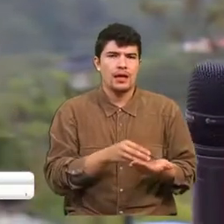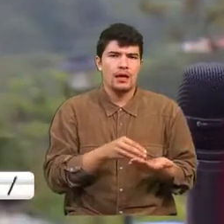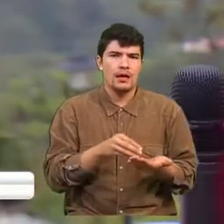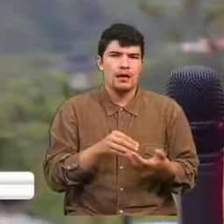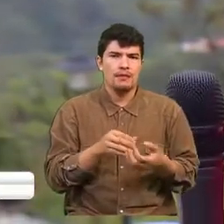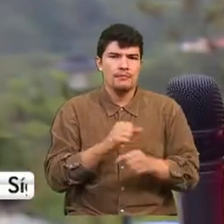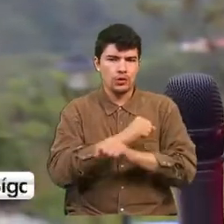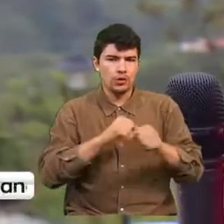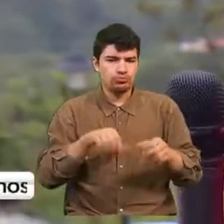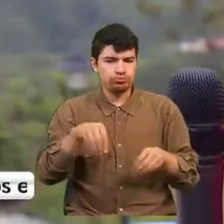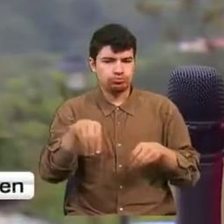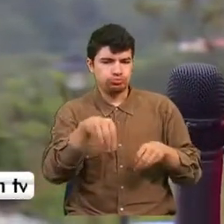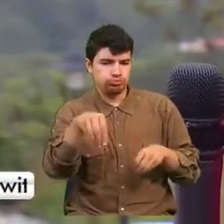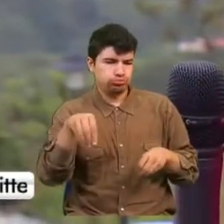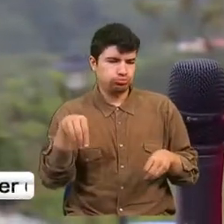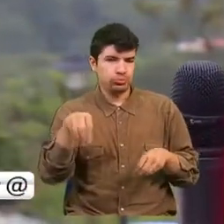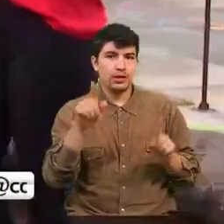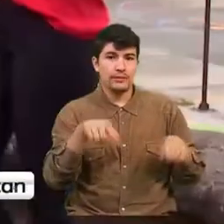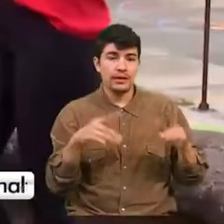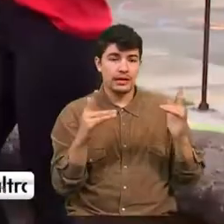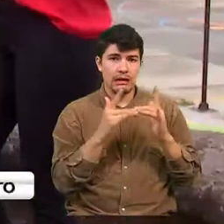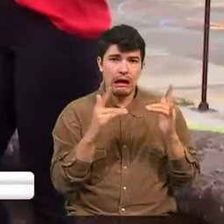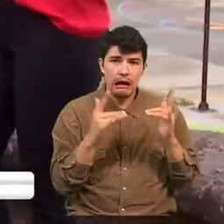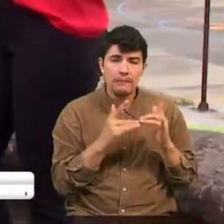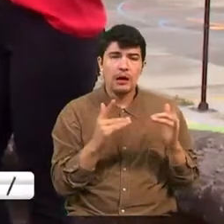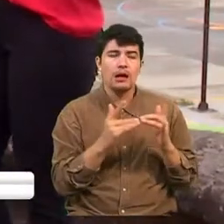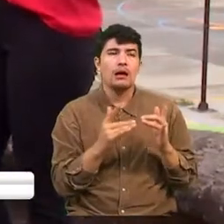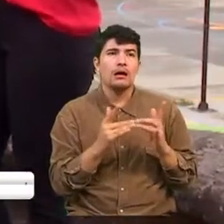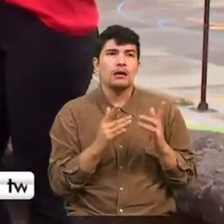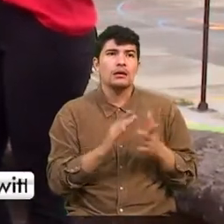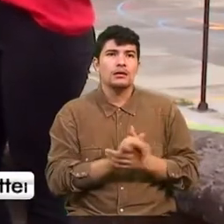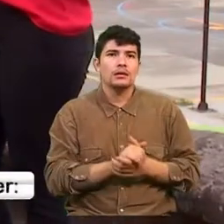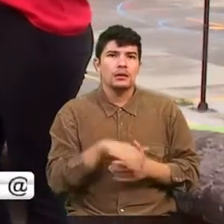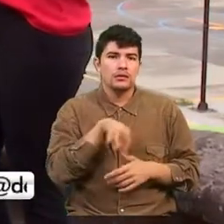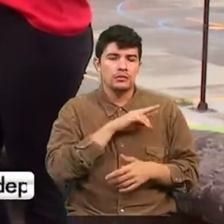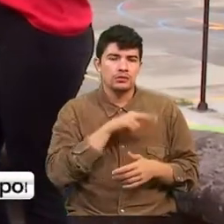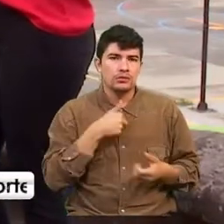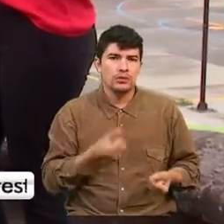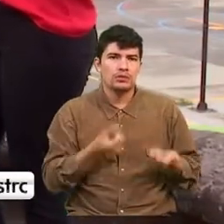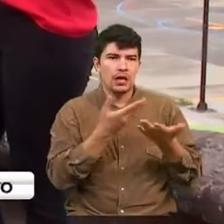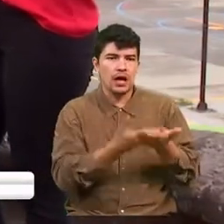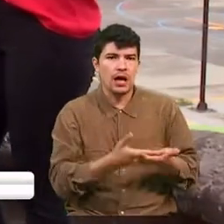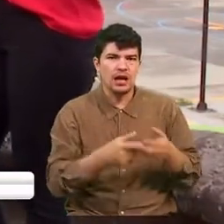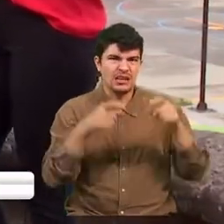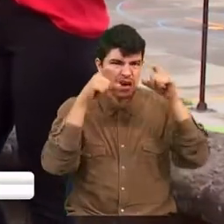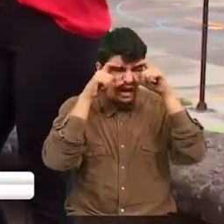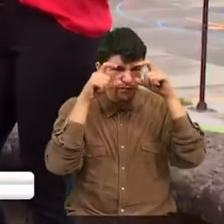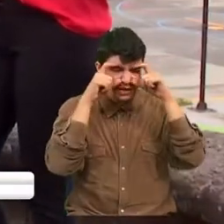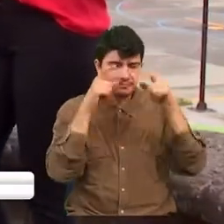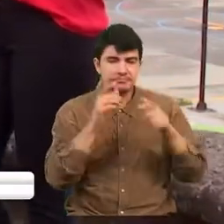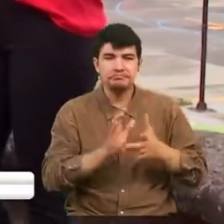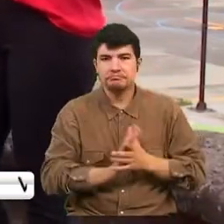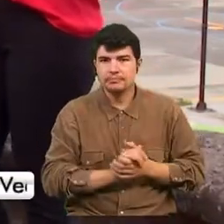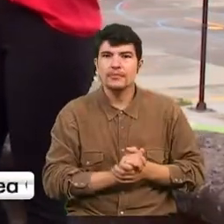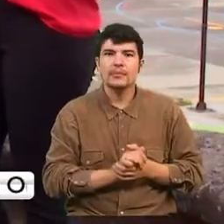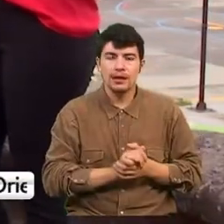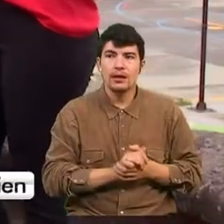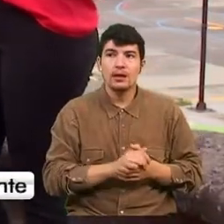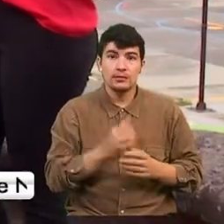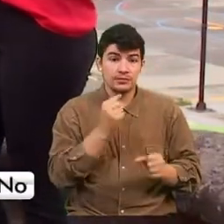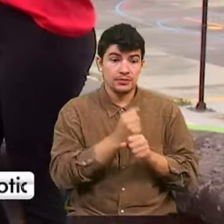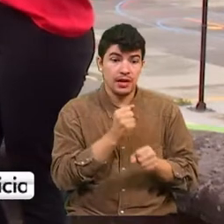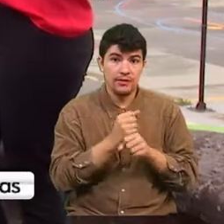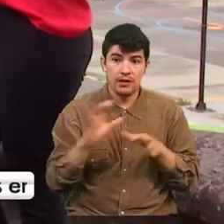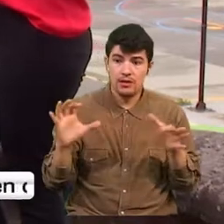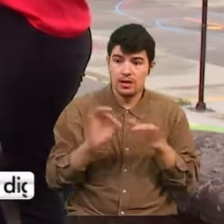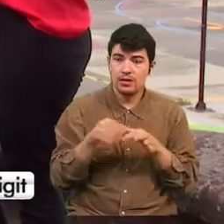automática, entregamos camas ortopédicas, estuvimos entregando gafas. Es decir que esto fue un trabajo con